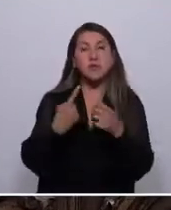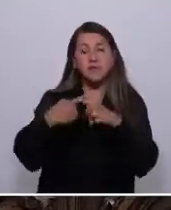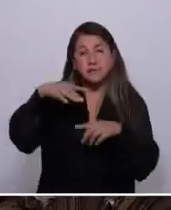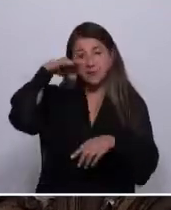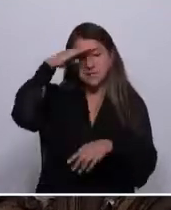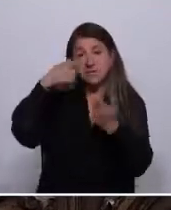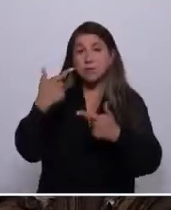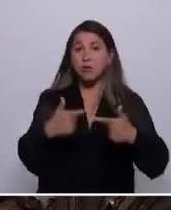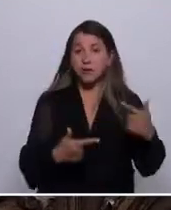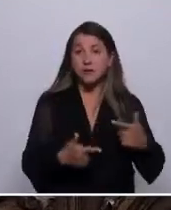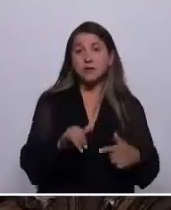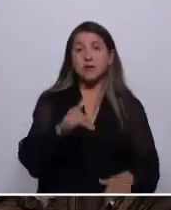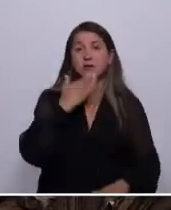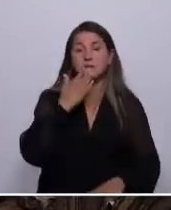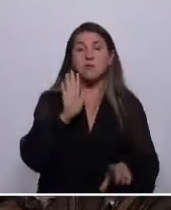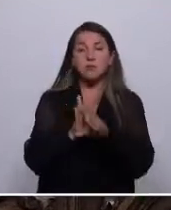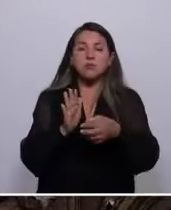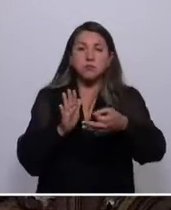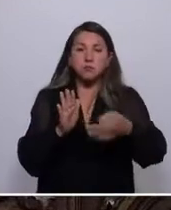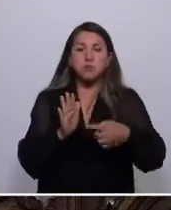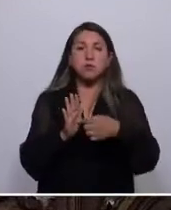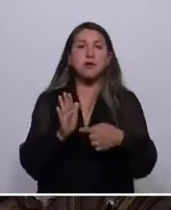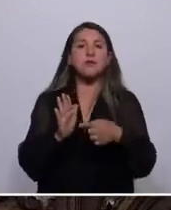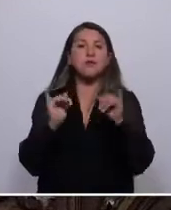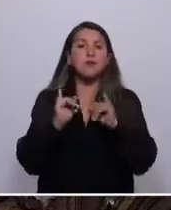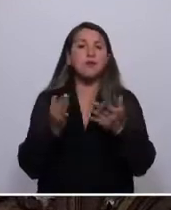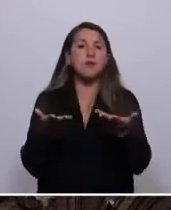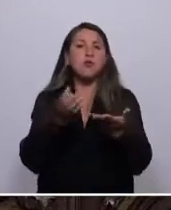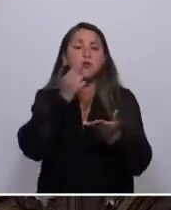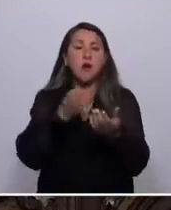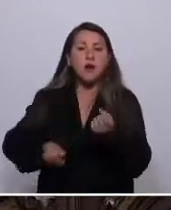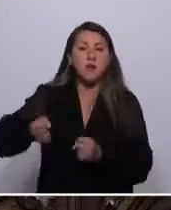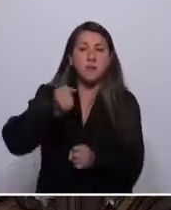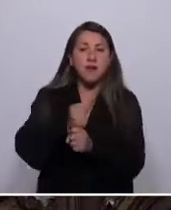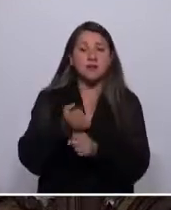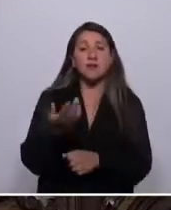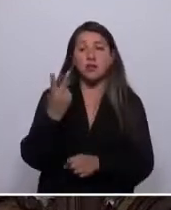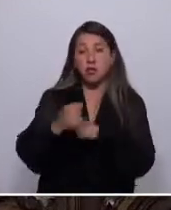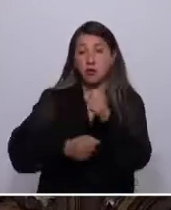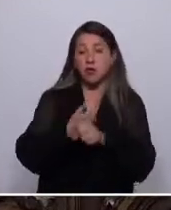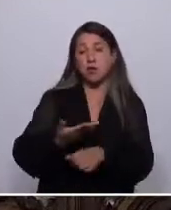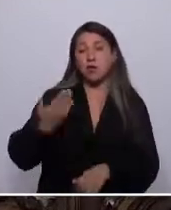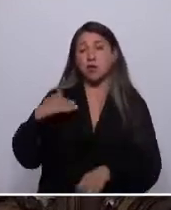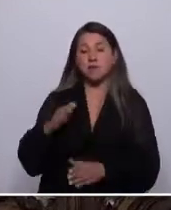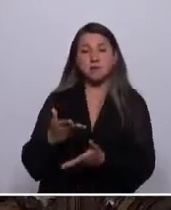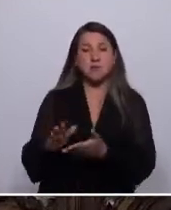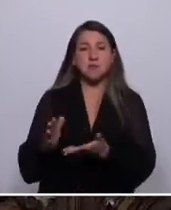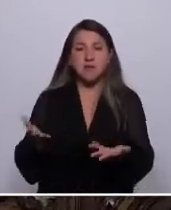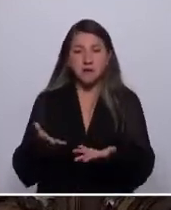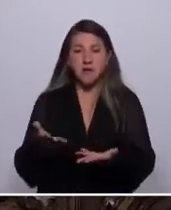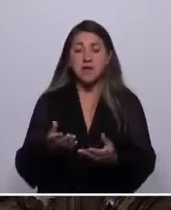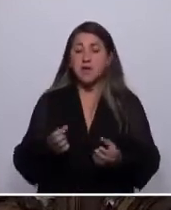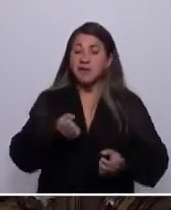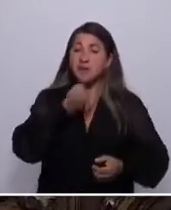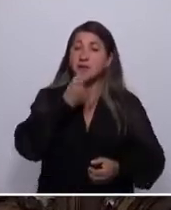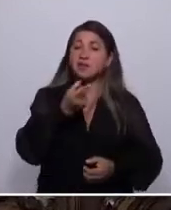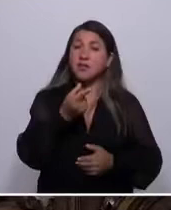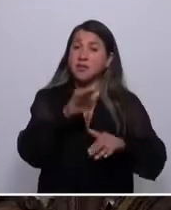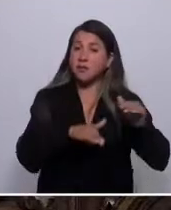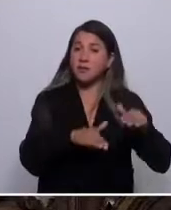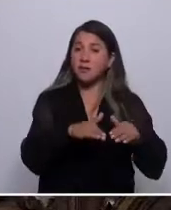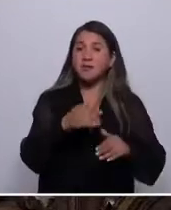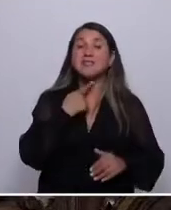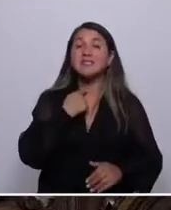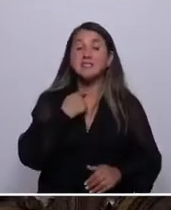política y la legitimación de una forma política que reemplace a la que estalló hace 2 años dependerá no de las declaraciones, deseos o